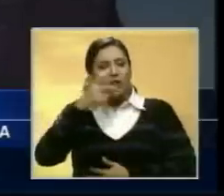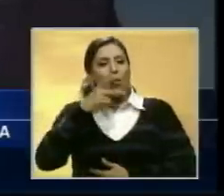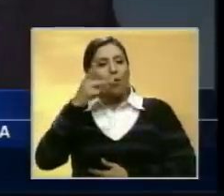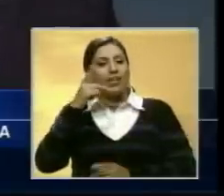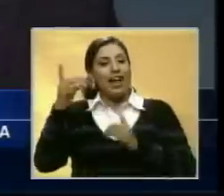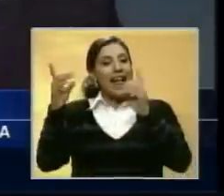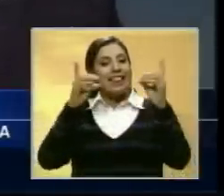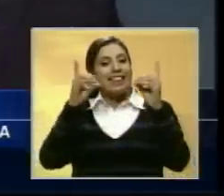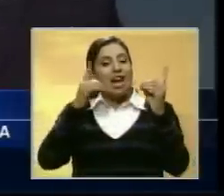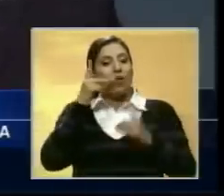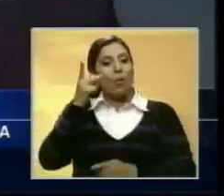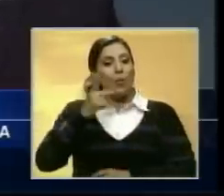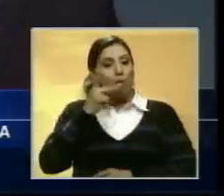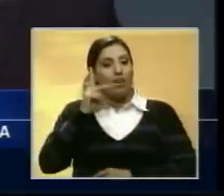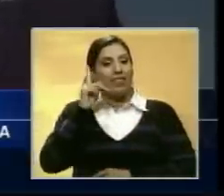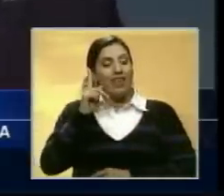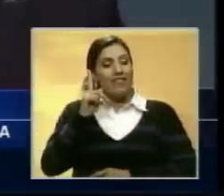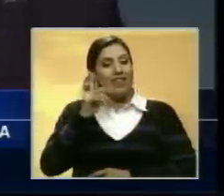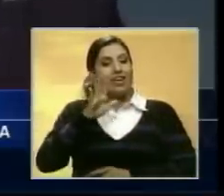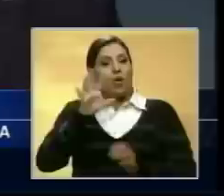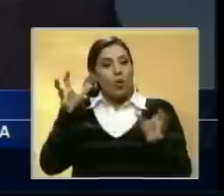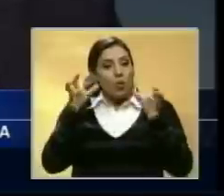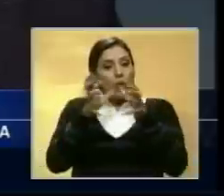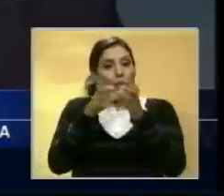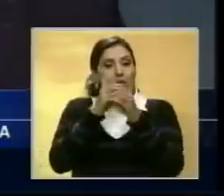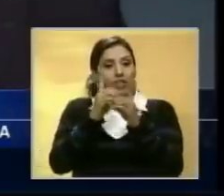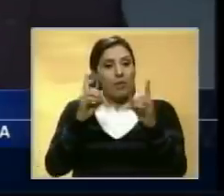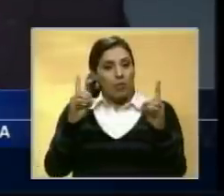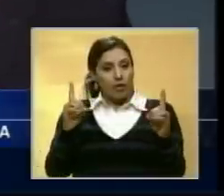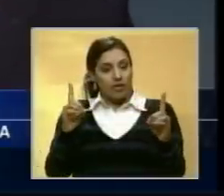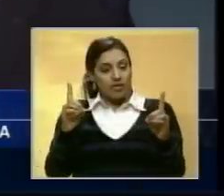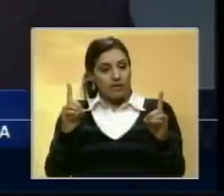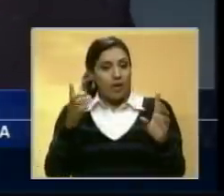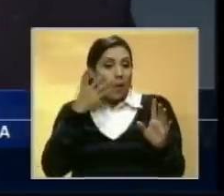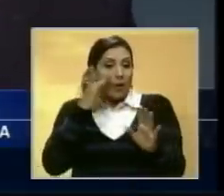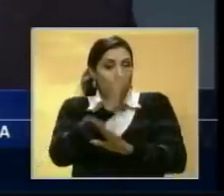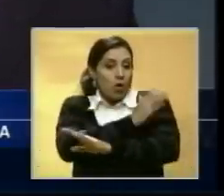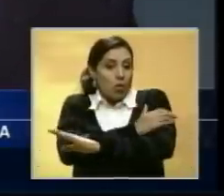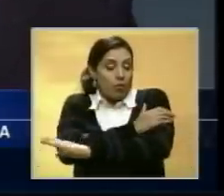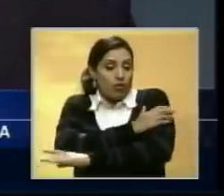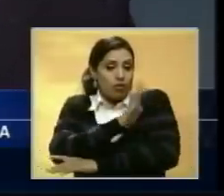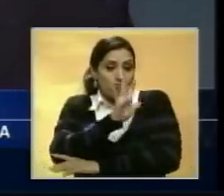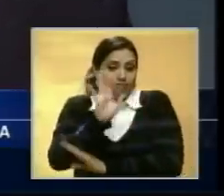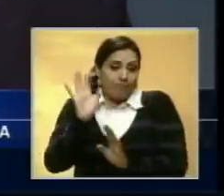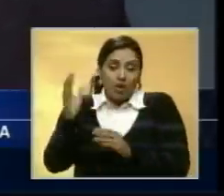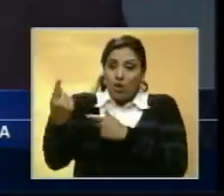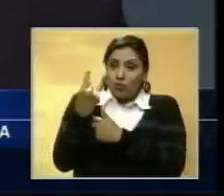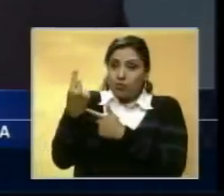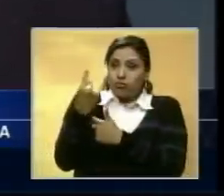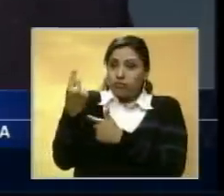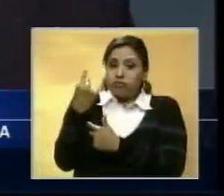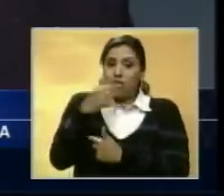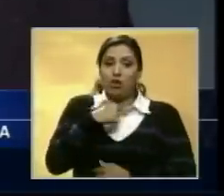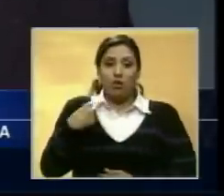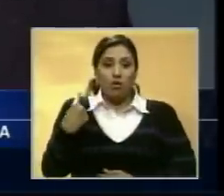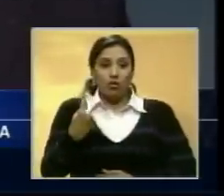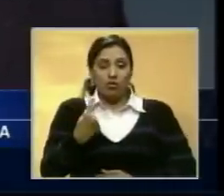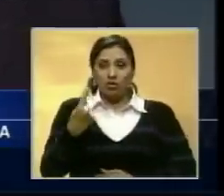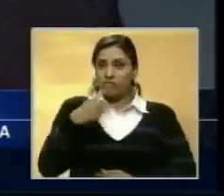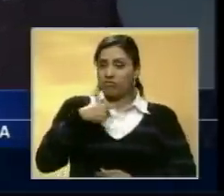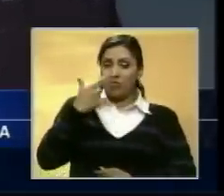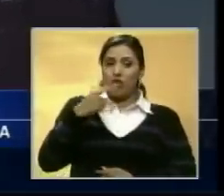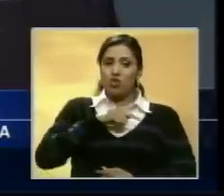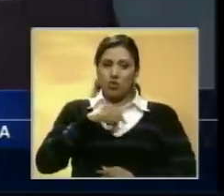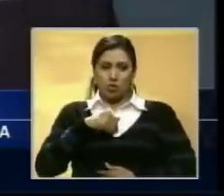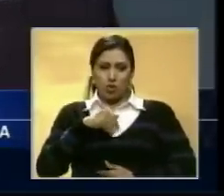diálogo político que debe privar en una sociedad democrática. La derecha, ¿no?, nos acusa a nosotros inmoralmente